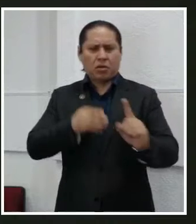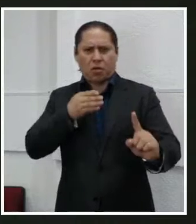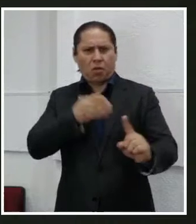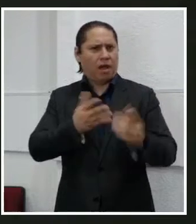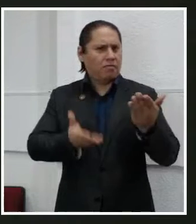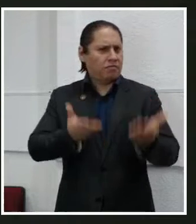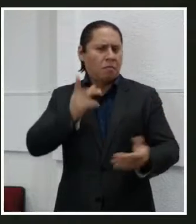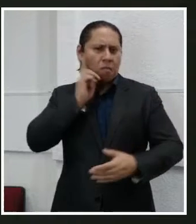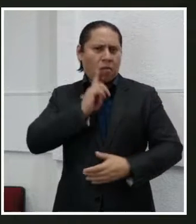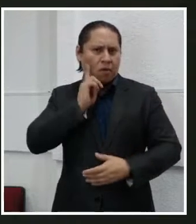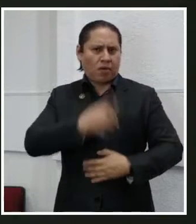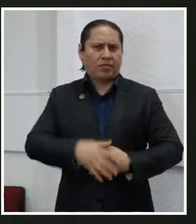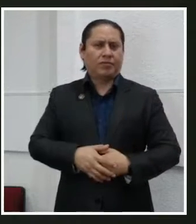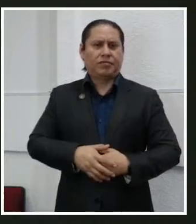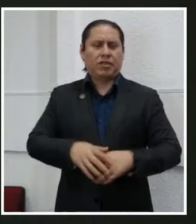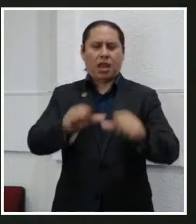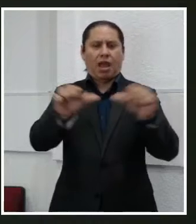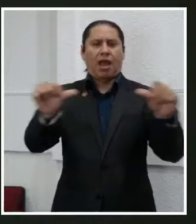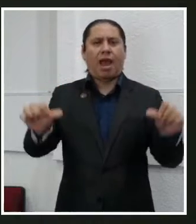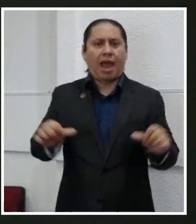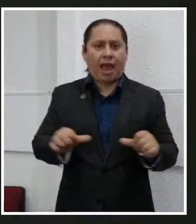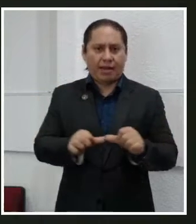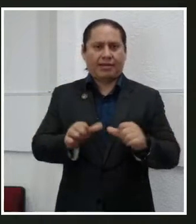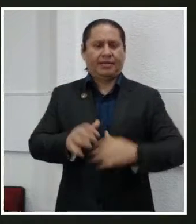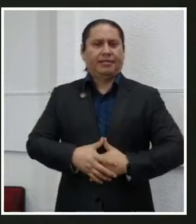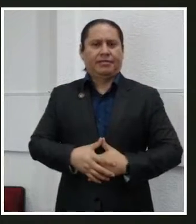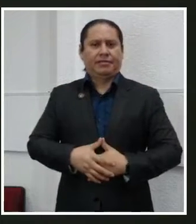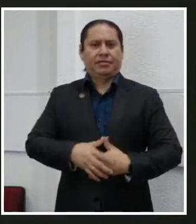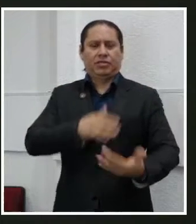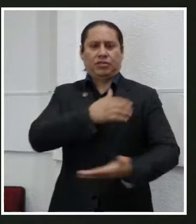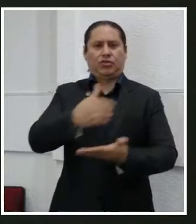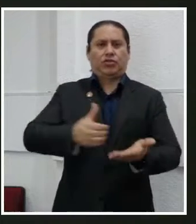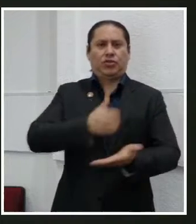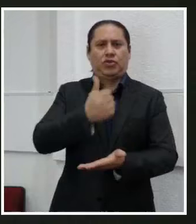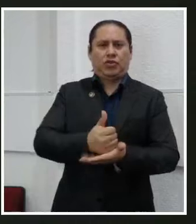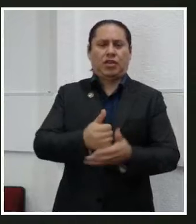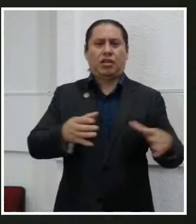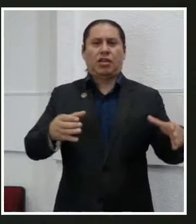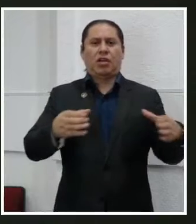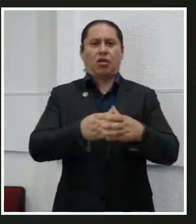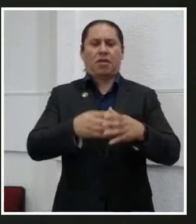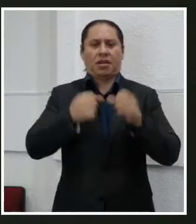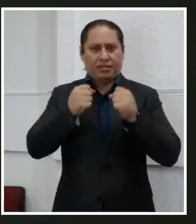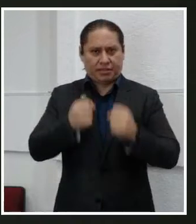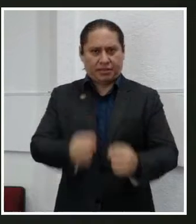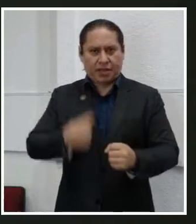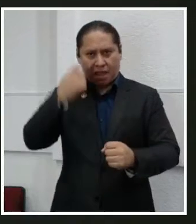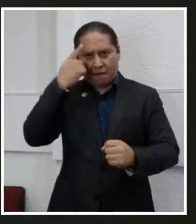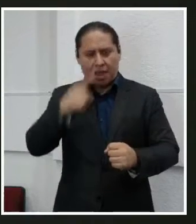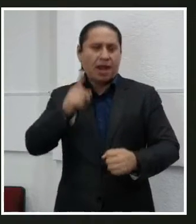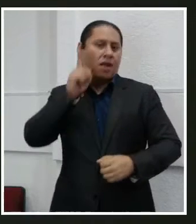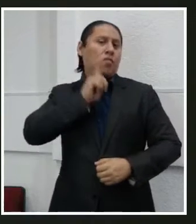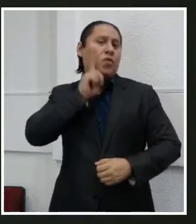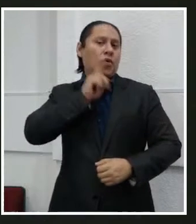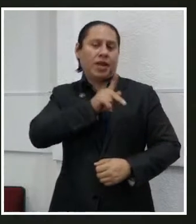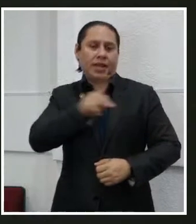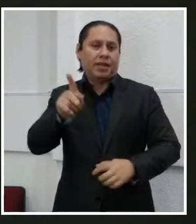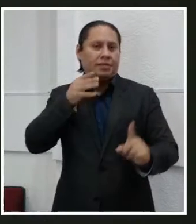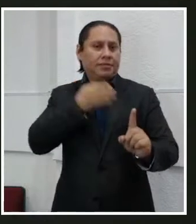de género. Espacio público, ciudades y comunidades seguras para las